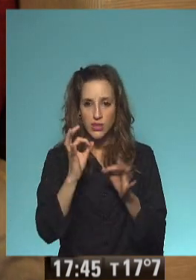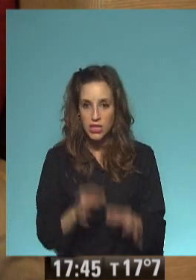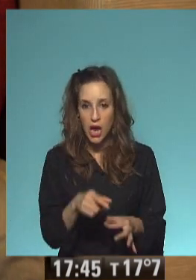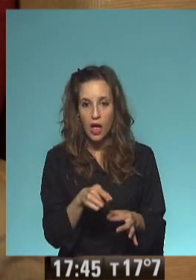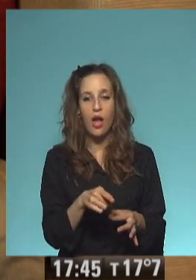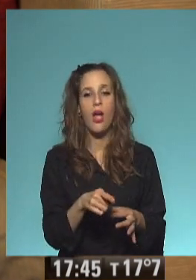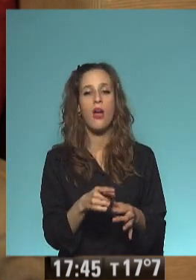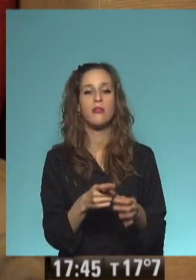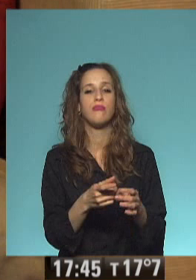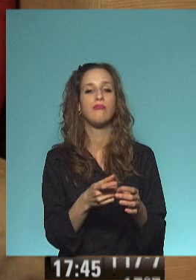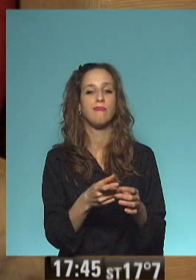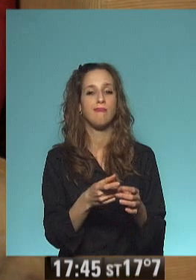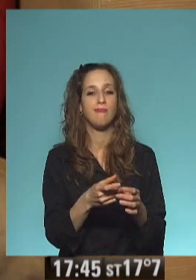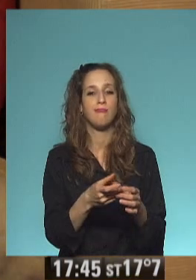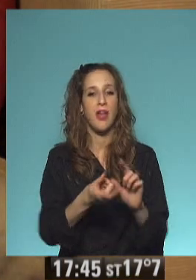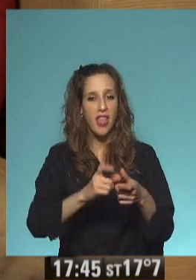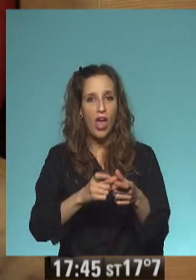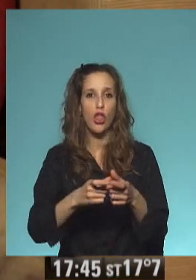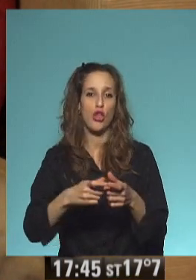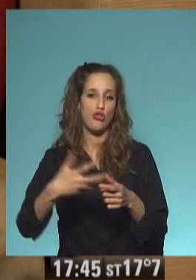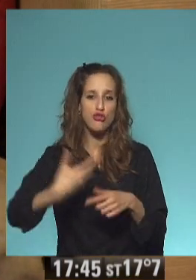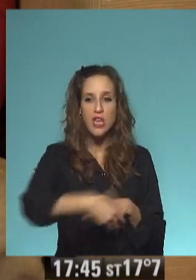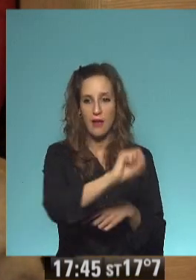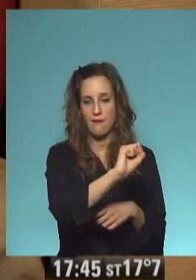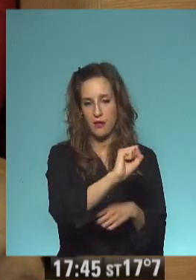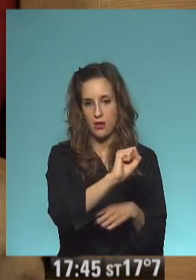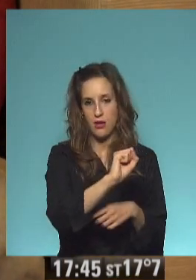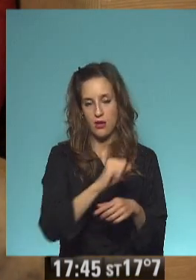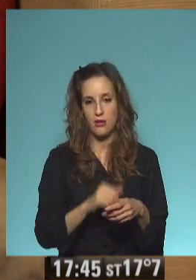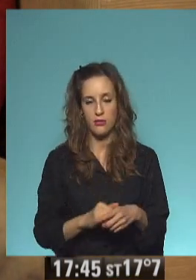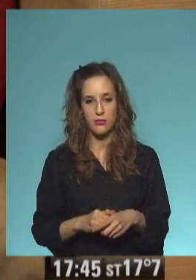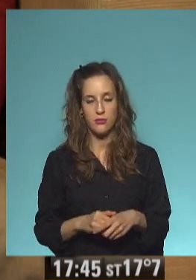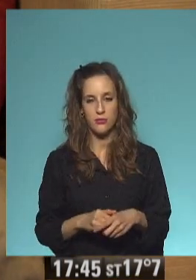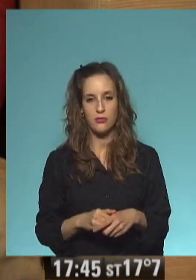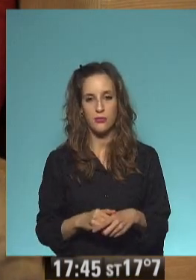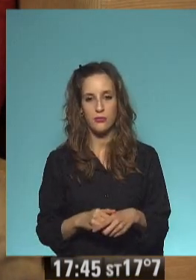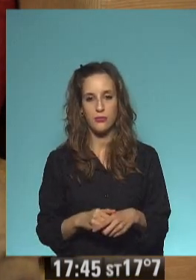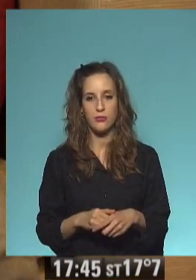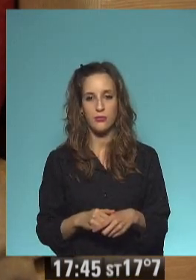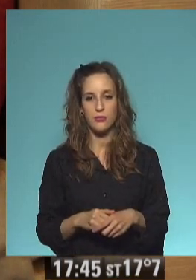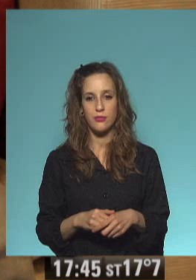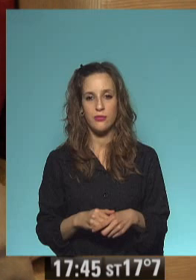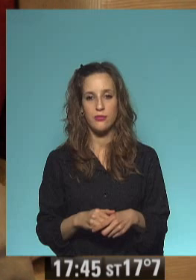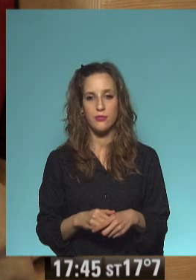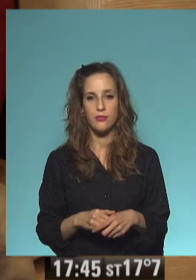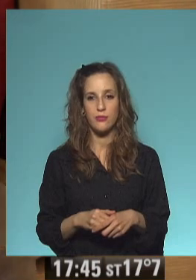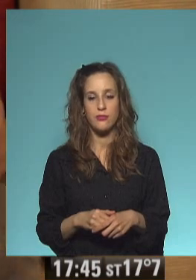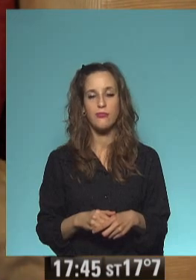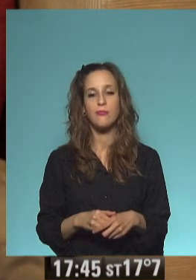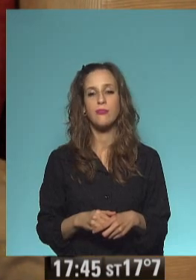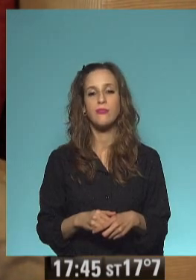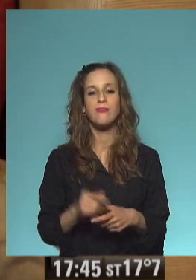saca el dado y lo que va a hacer, lo va a mover de lugar, ¿sí? Una vez que hace esa